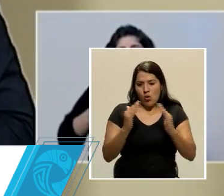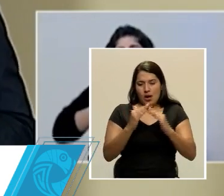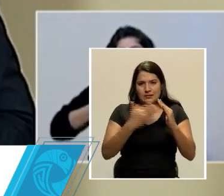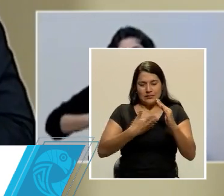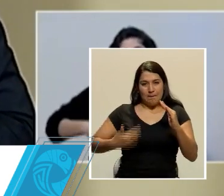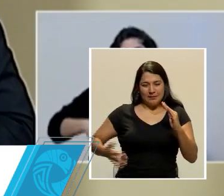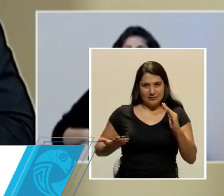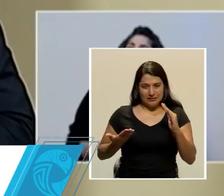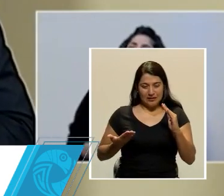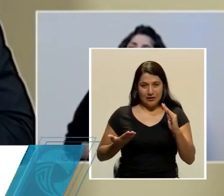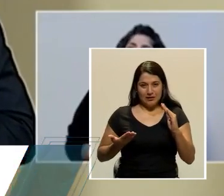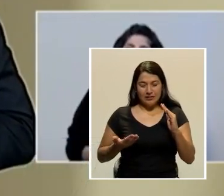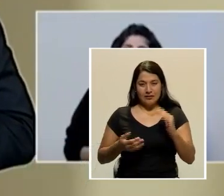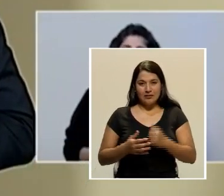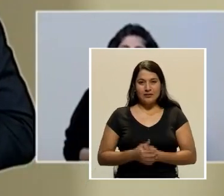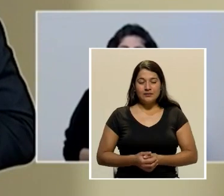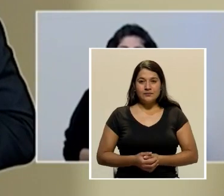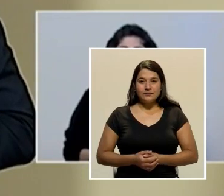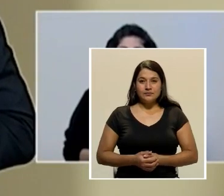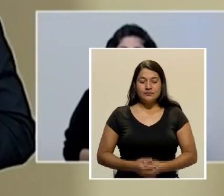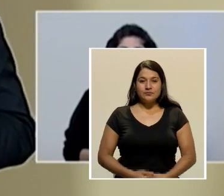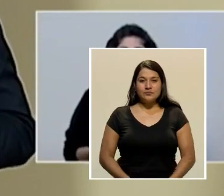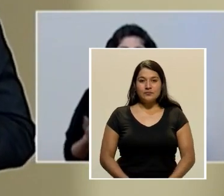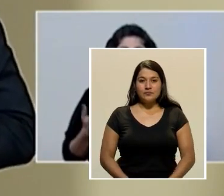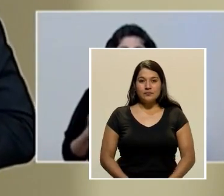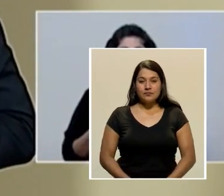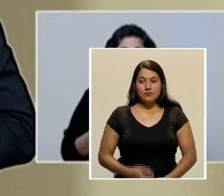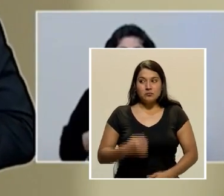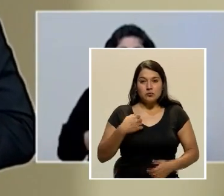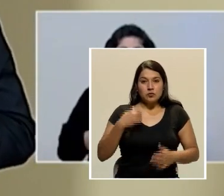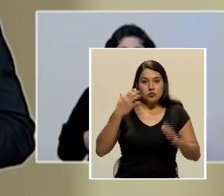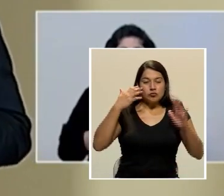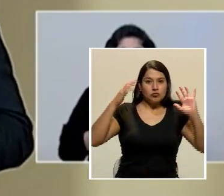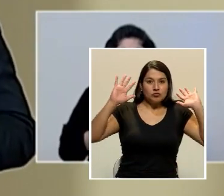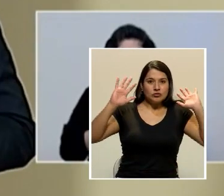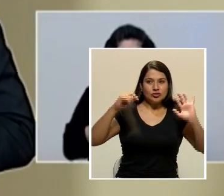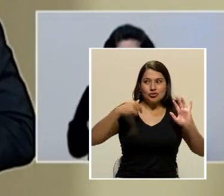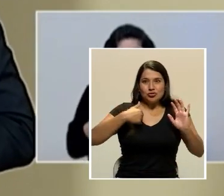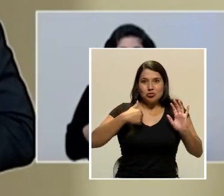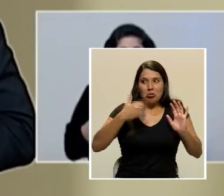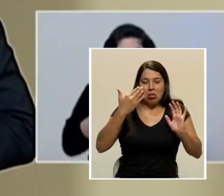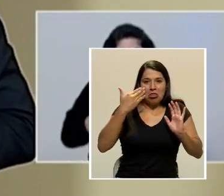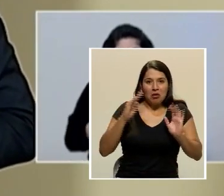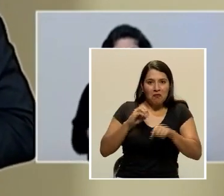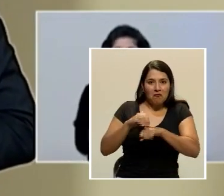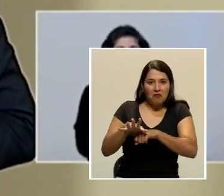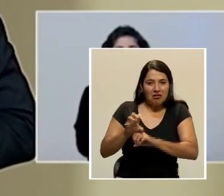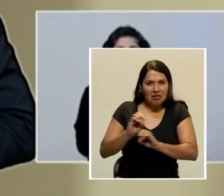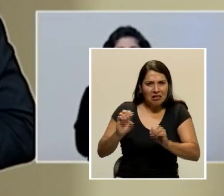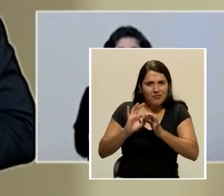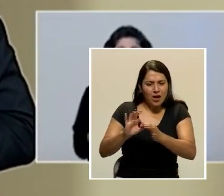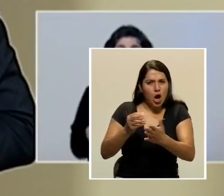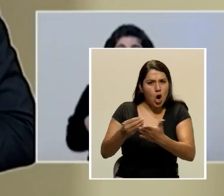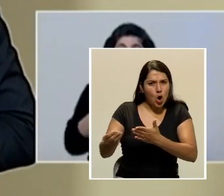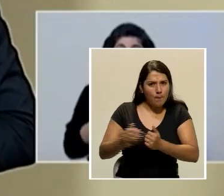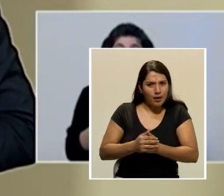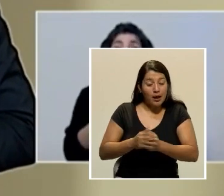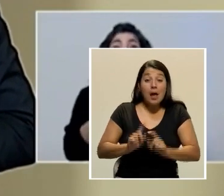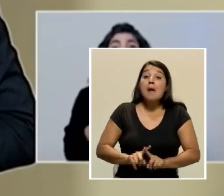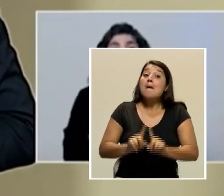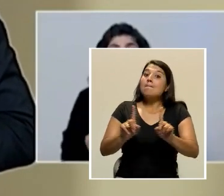decisiones no llegan a los escritorios de los más altos jerarcas. Uno entiende también como jerarca, y yo lo veo, yo en los temas